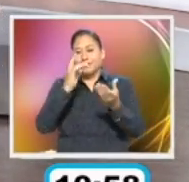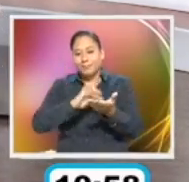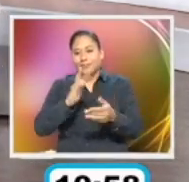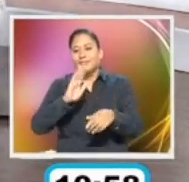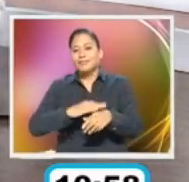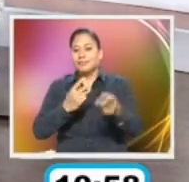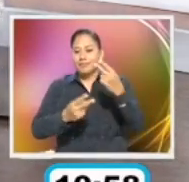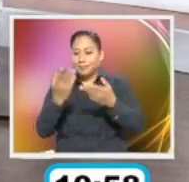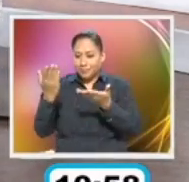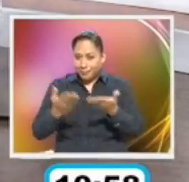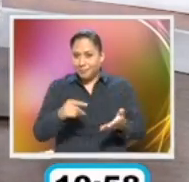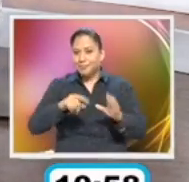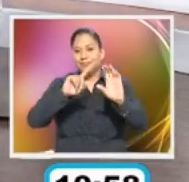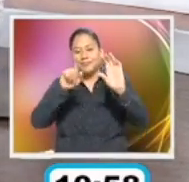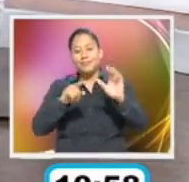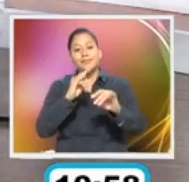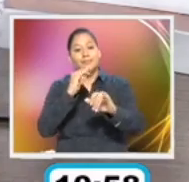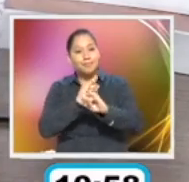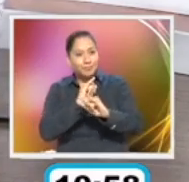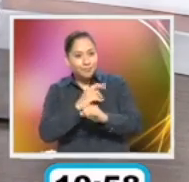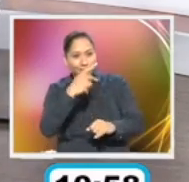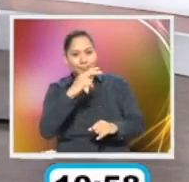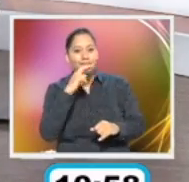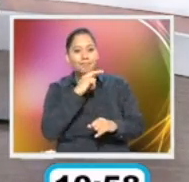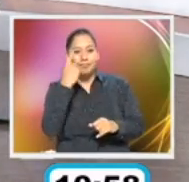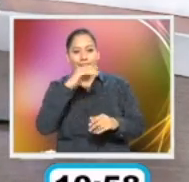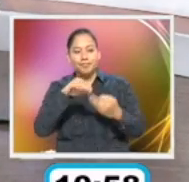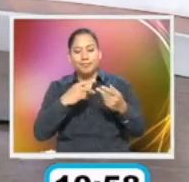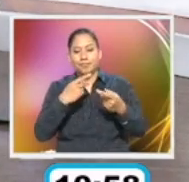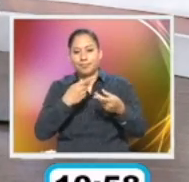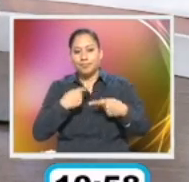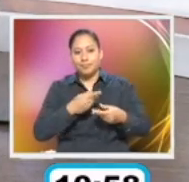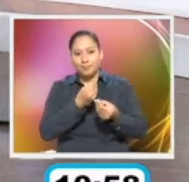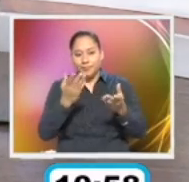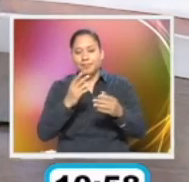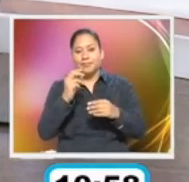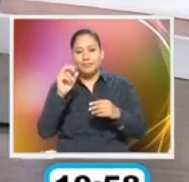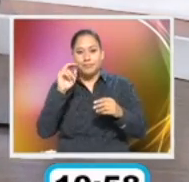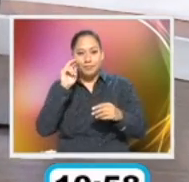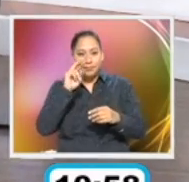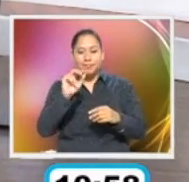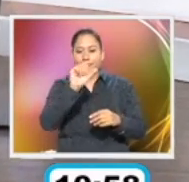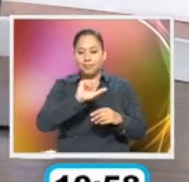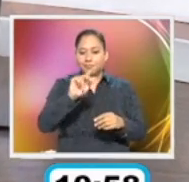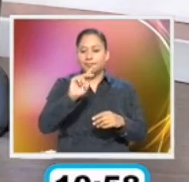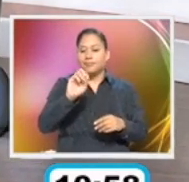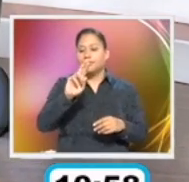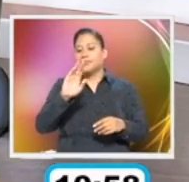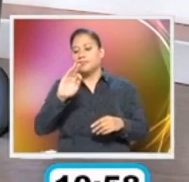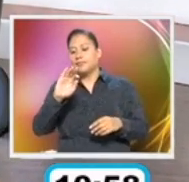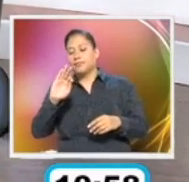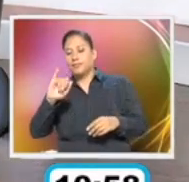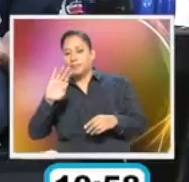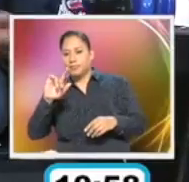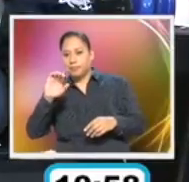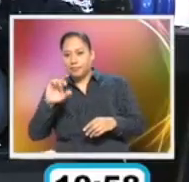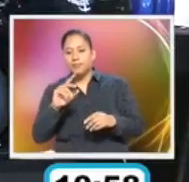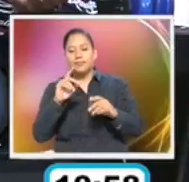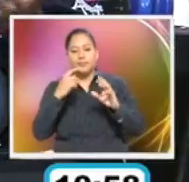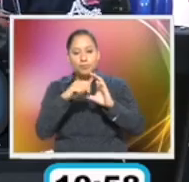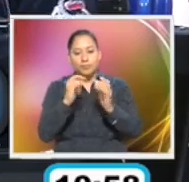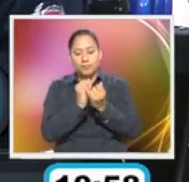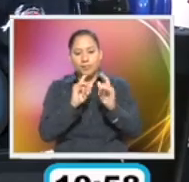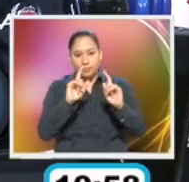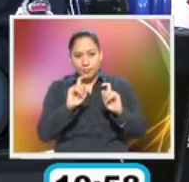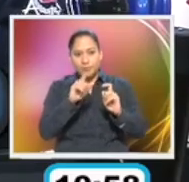muchísimas gracias por haber venido aquí a tu ciudad. De las redes sociales rápidamente para toda la gente que nos está viendo. @Porfi Balboa en el Twitter y en el Instagram. Y